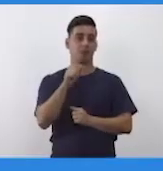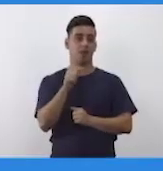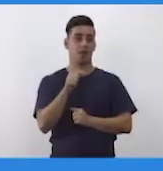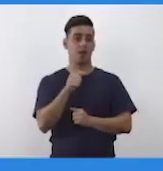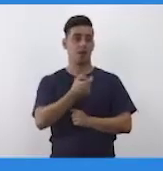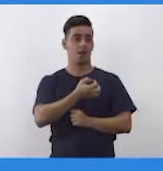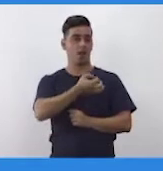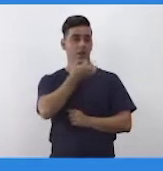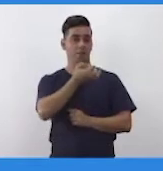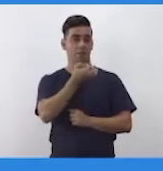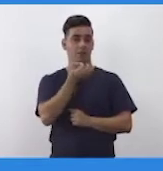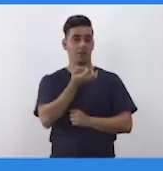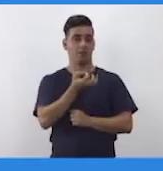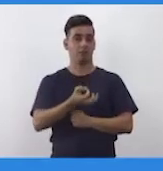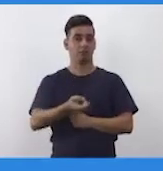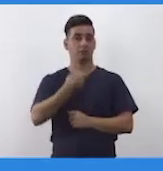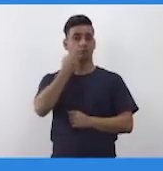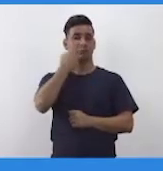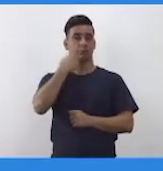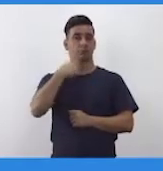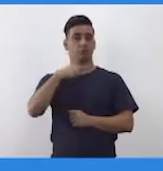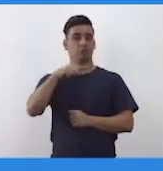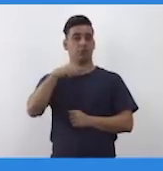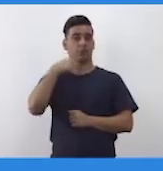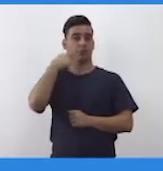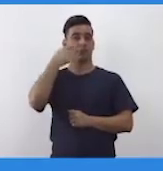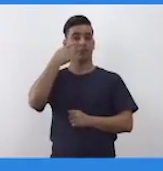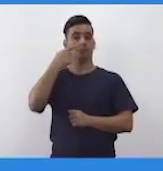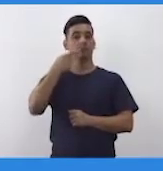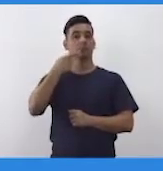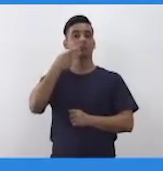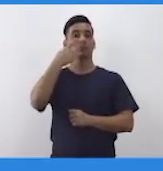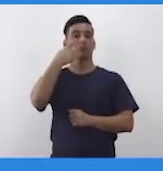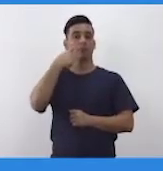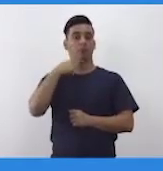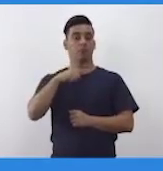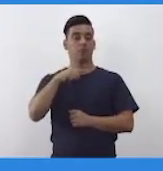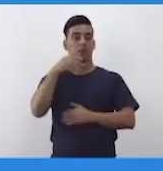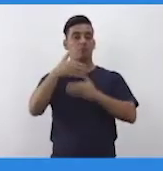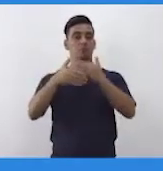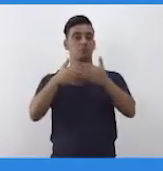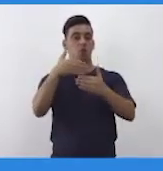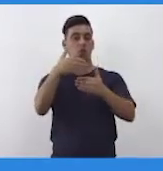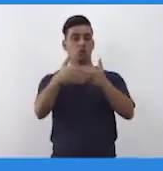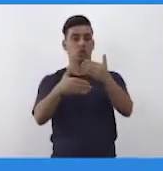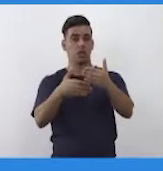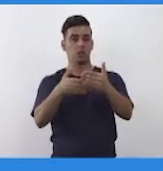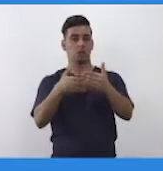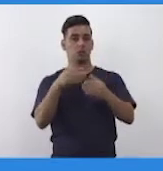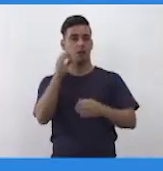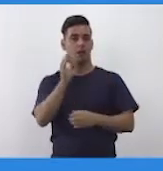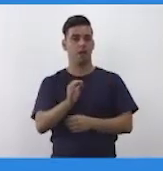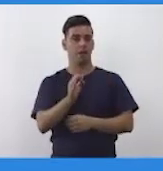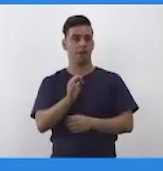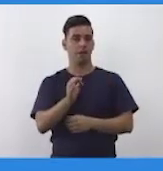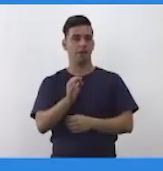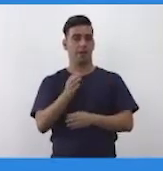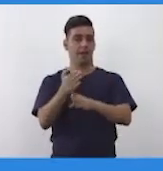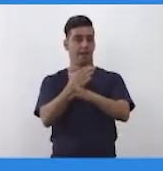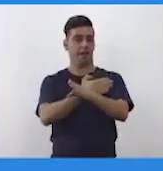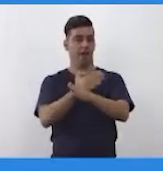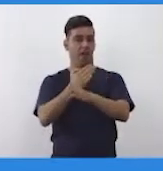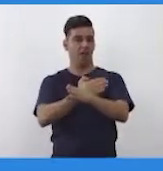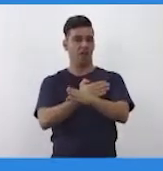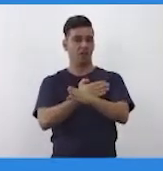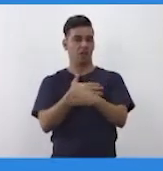respiración como proceso que ocurre en el citoplasma está antecedida por un